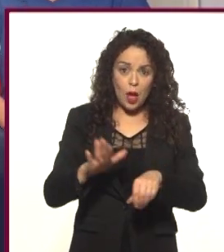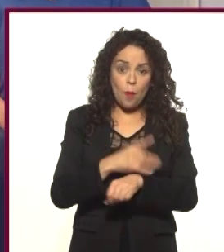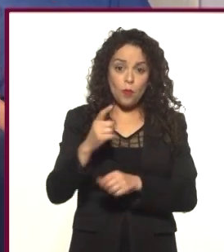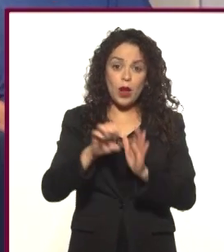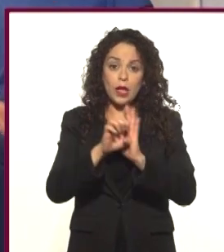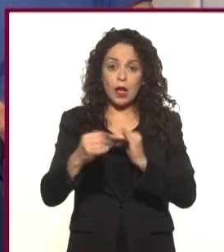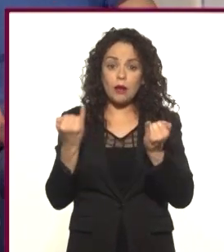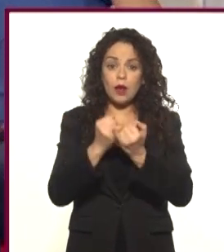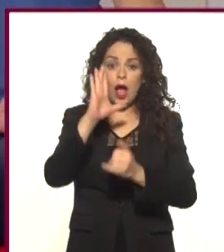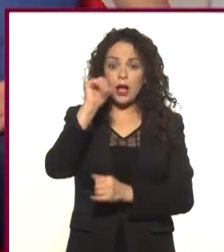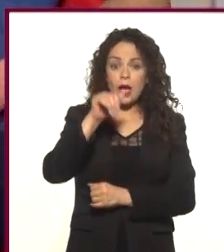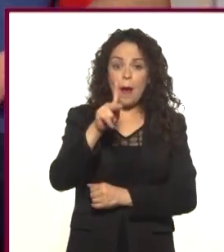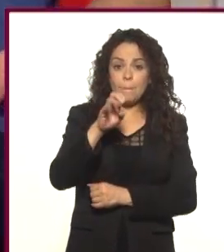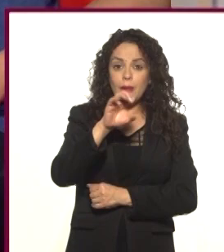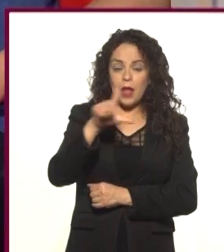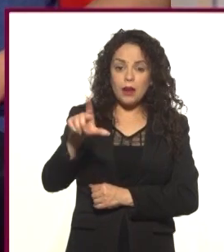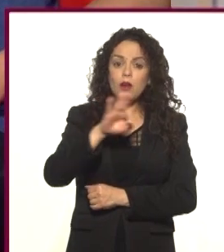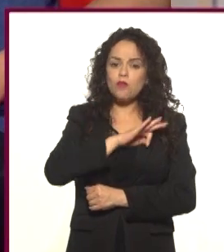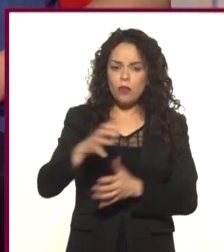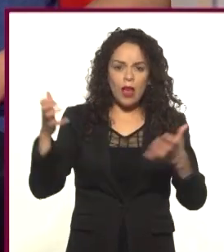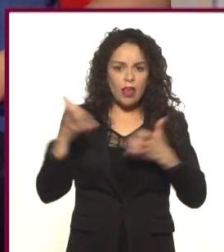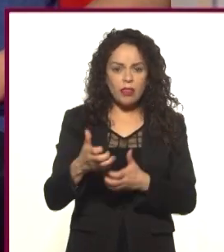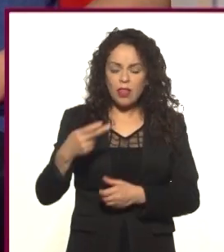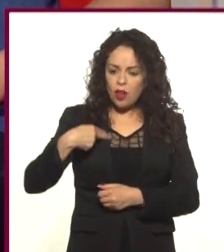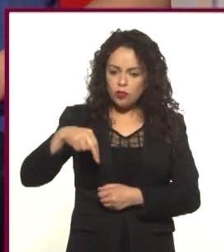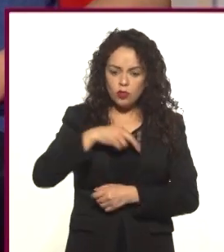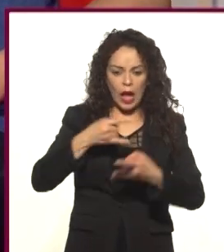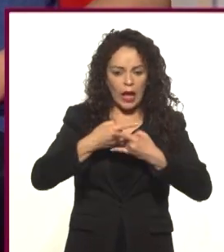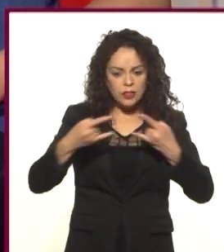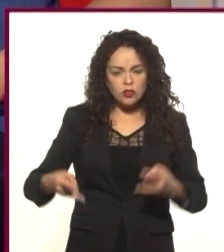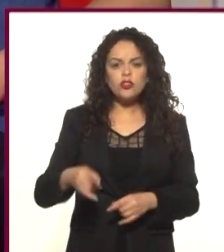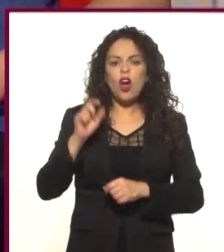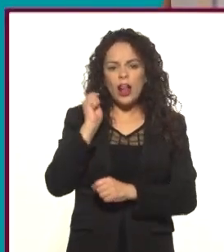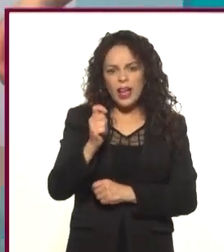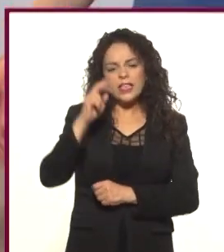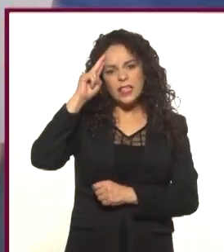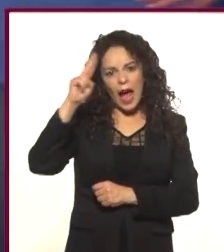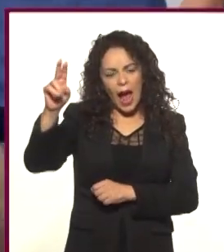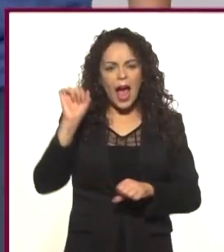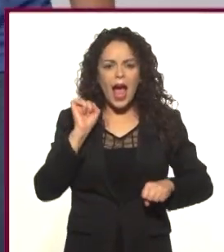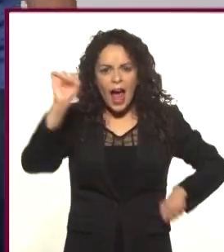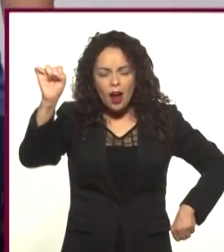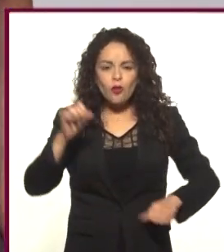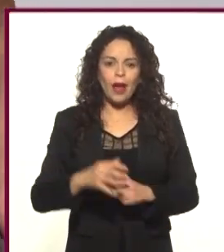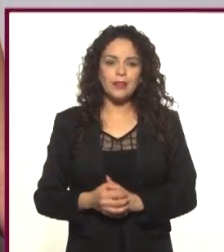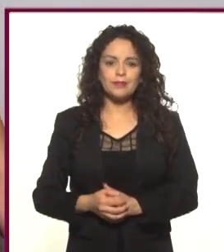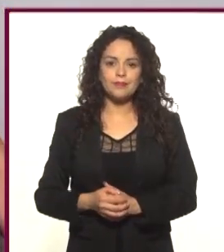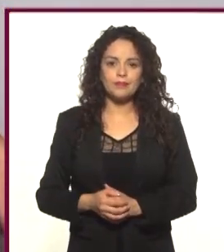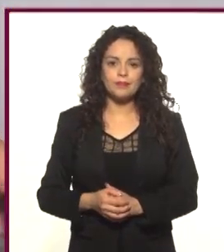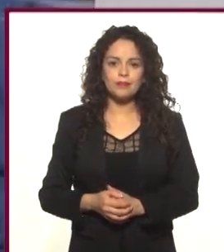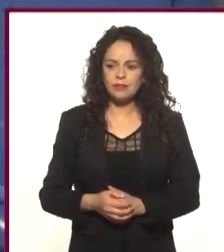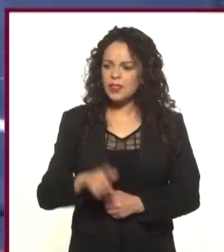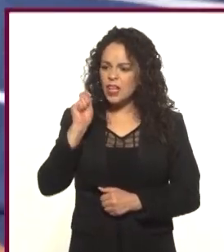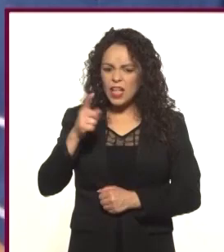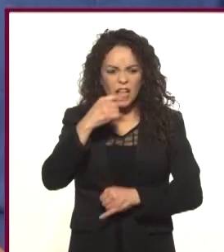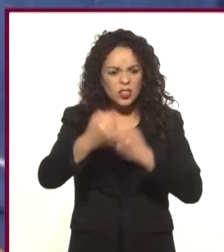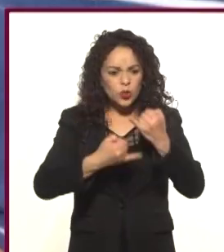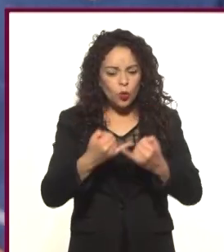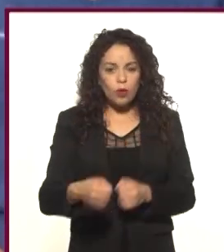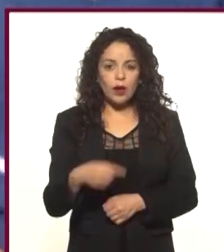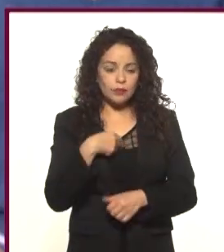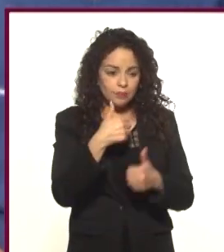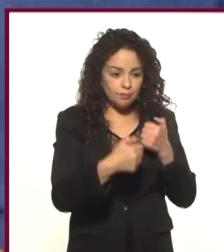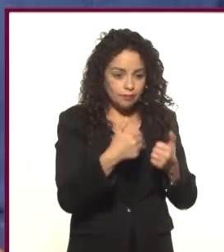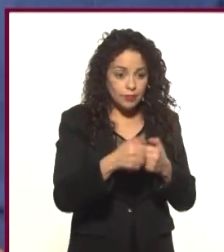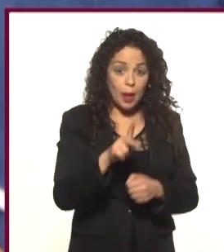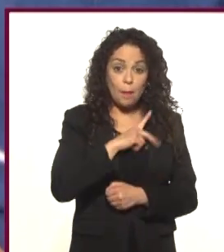creía Campbell, todos podemos ser los héroes de nuestras propias historias. ¿Qué juegas? A ser el héroe de